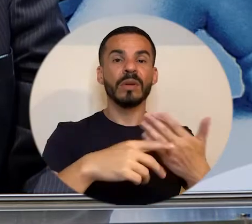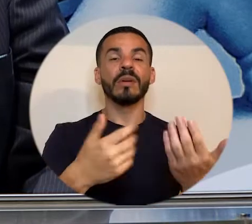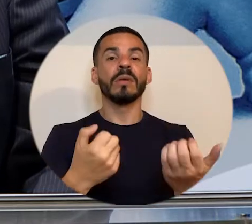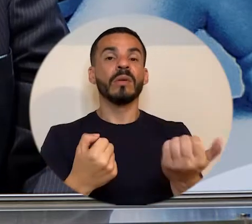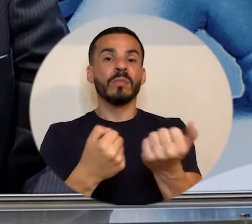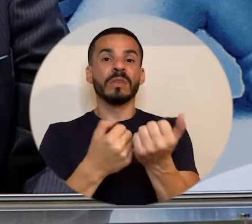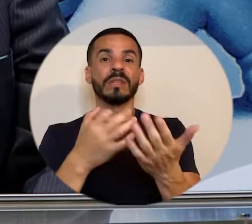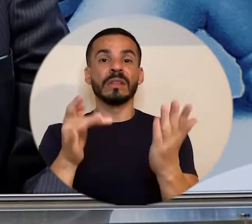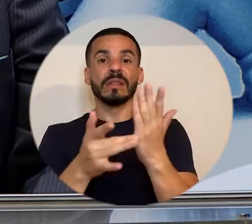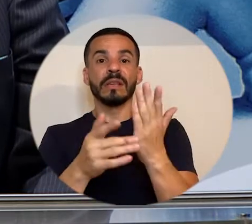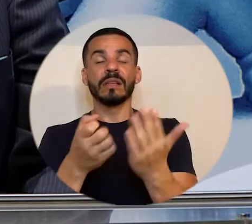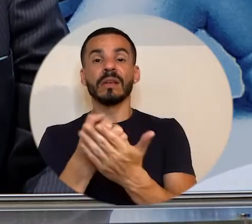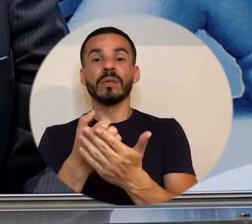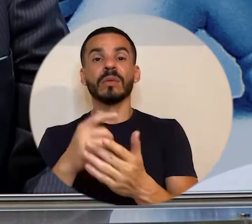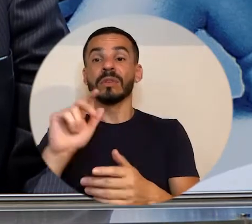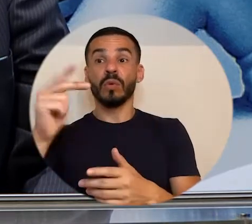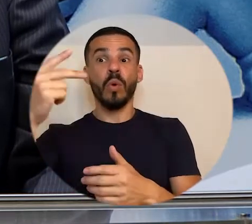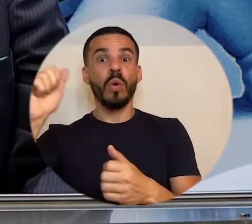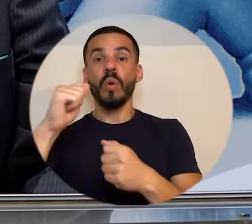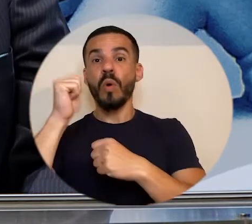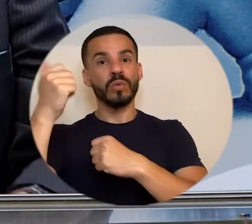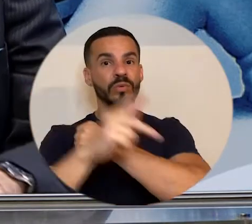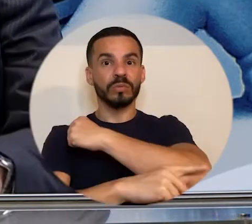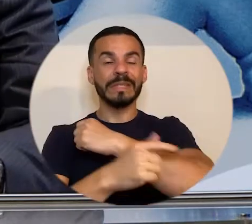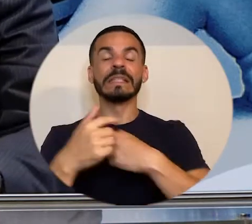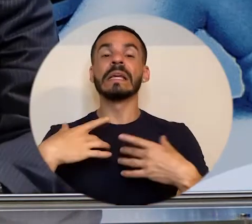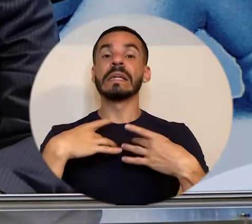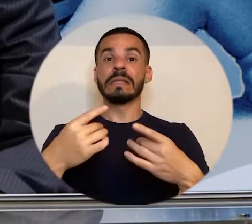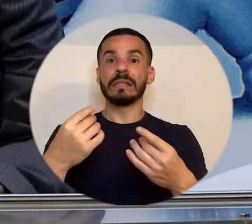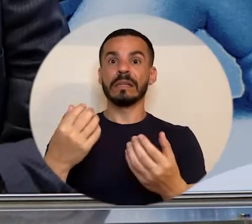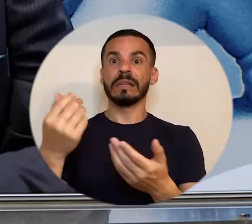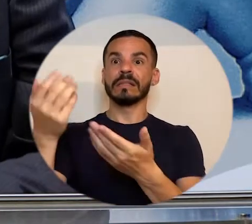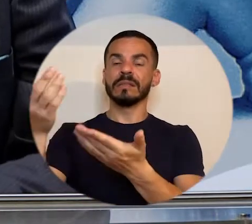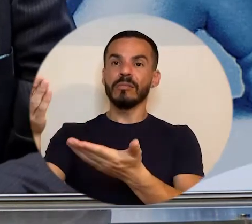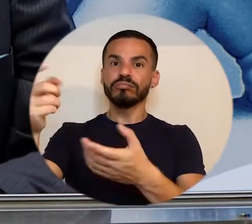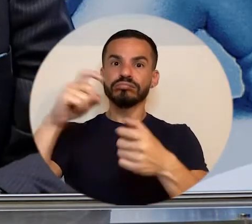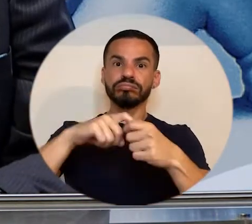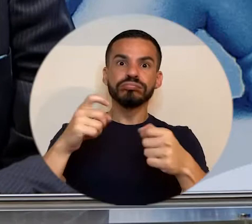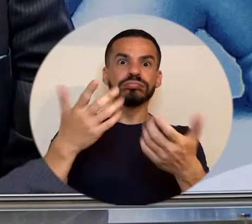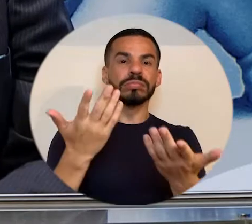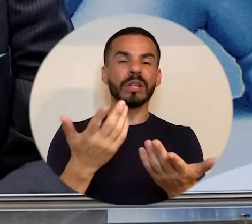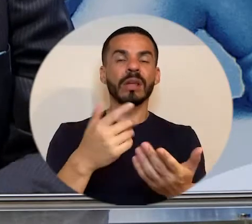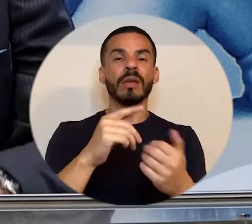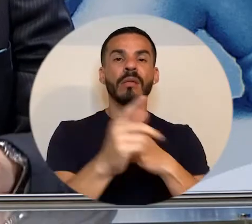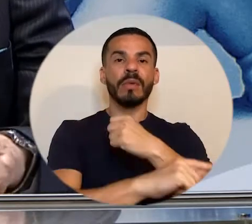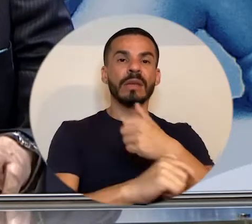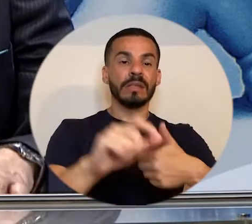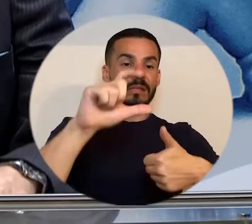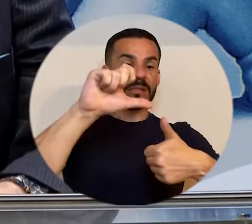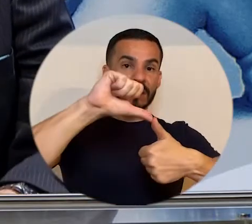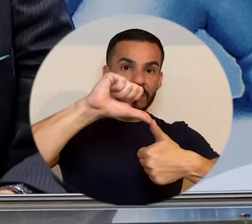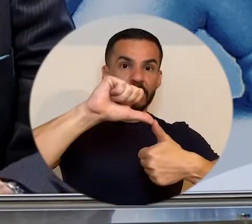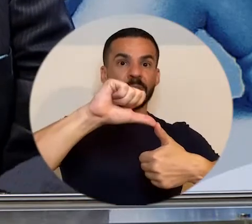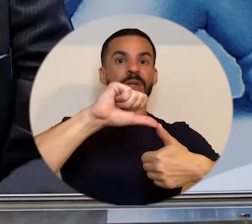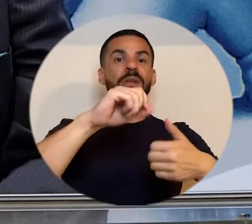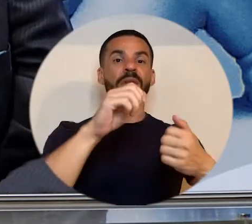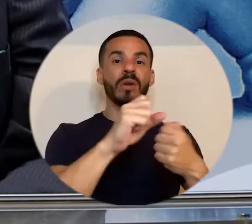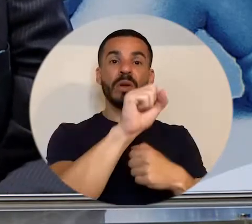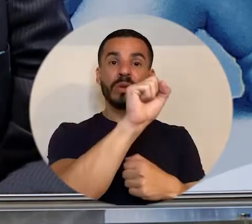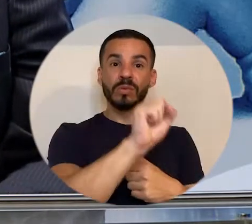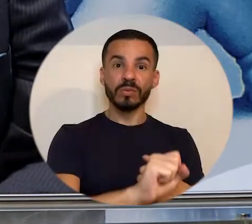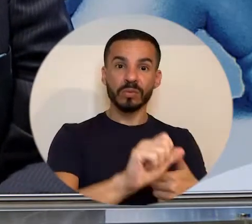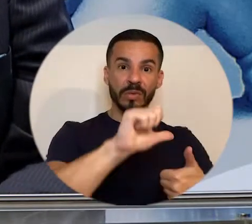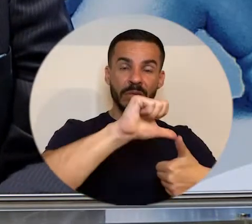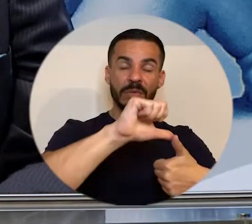programas de cooperación técnica y económica con terceros países que les interesa ganar. Centroamérica, países de Sudamérica.